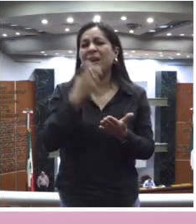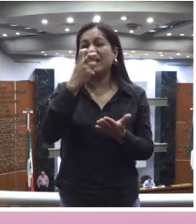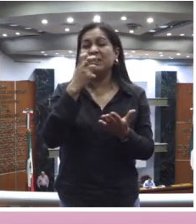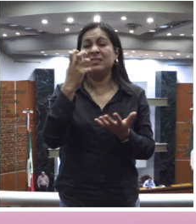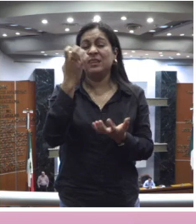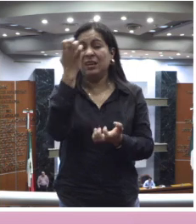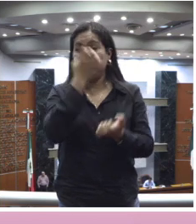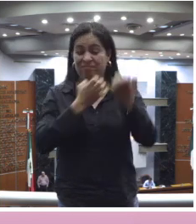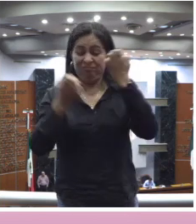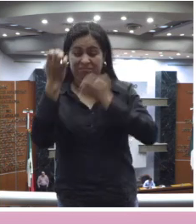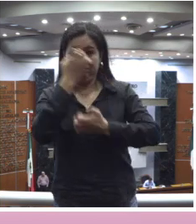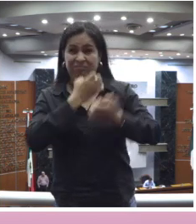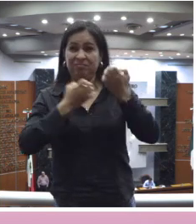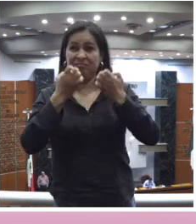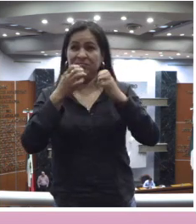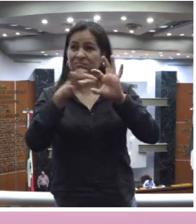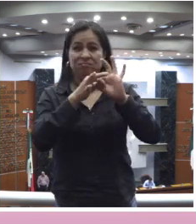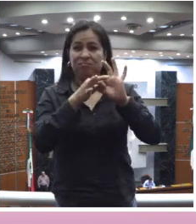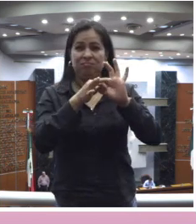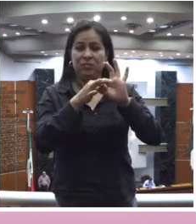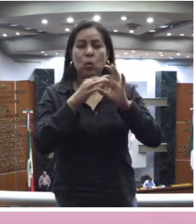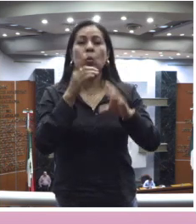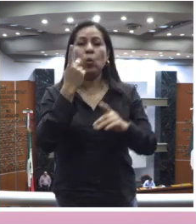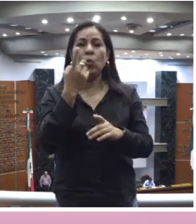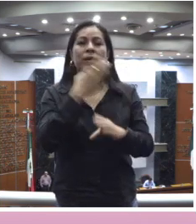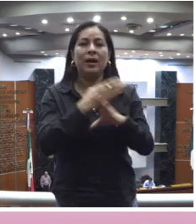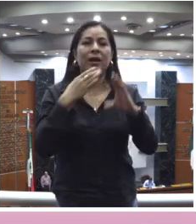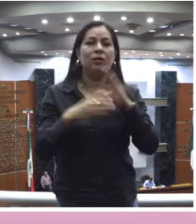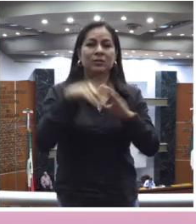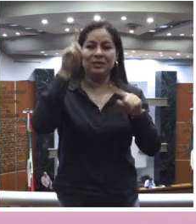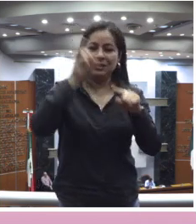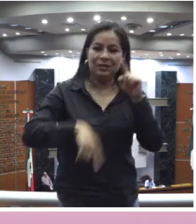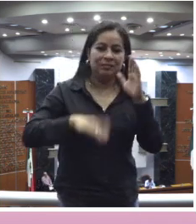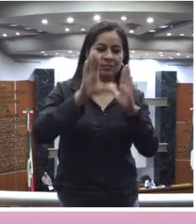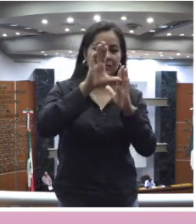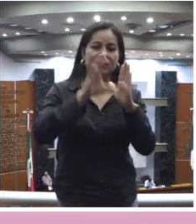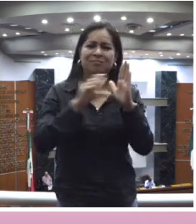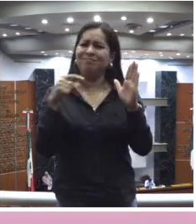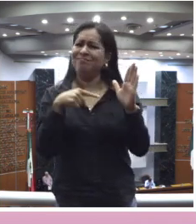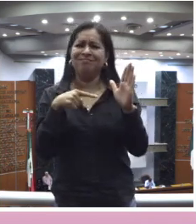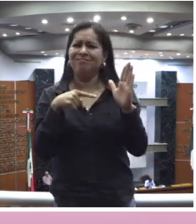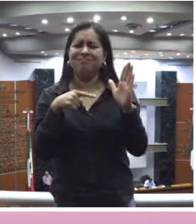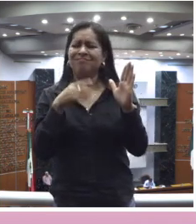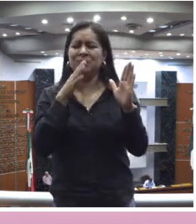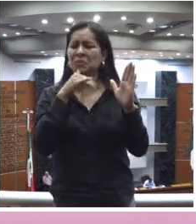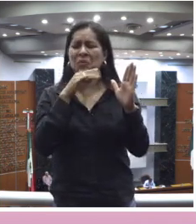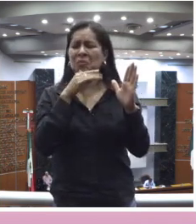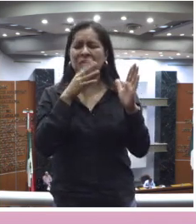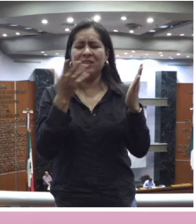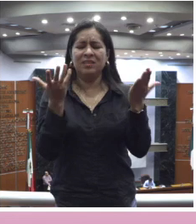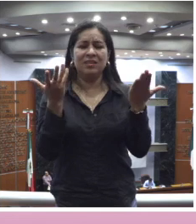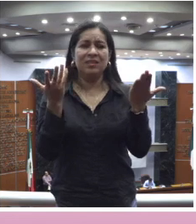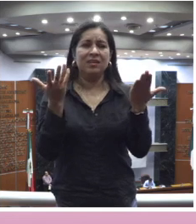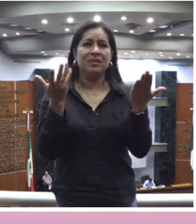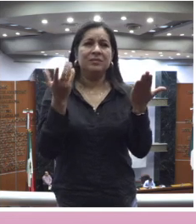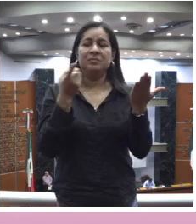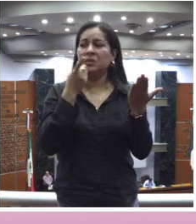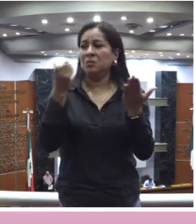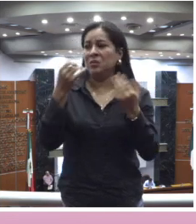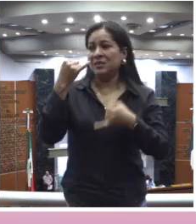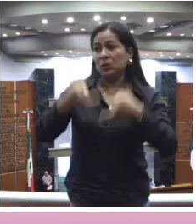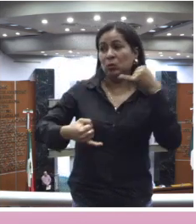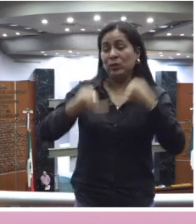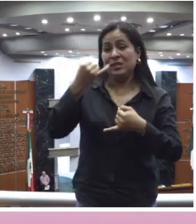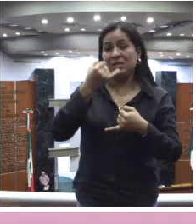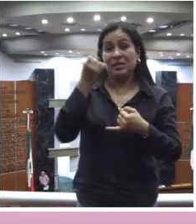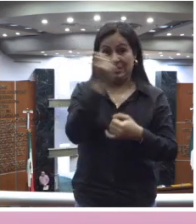revisión, una acción de inconstitucionalidad. No puede haber, según los